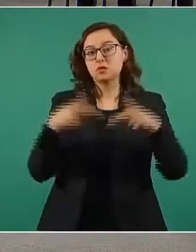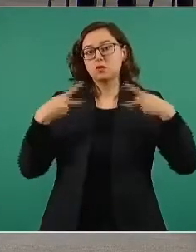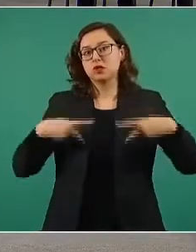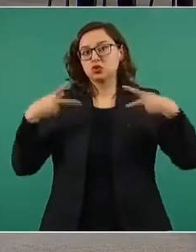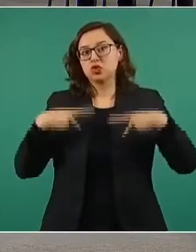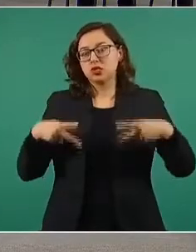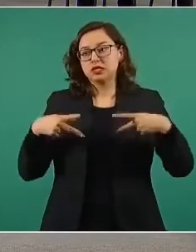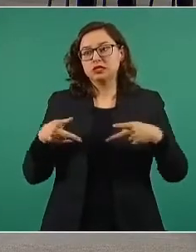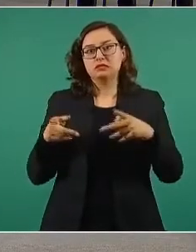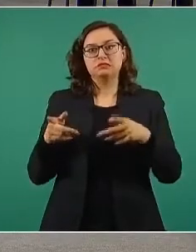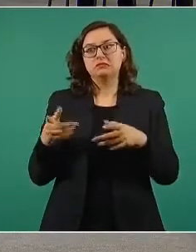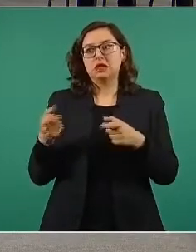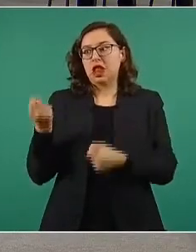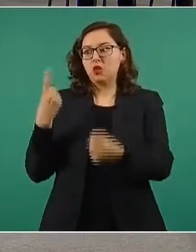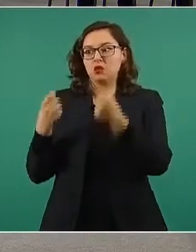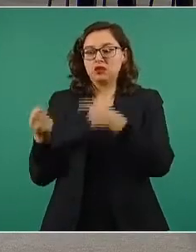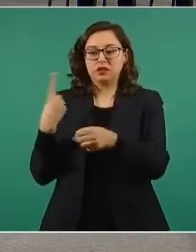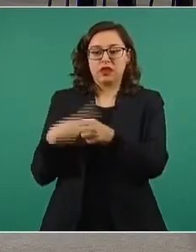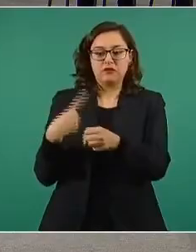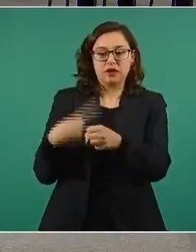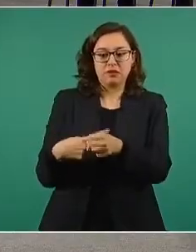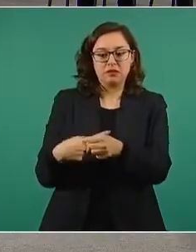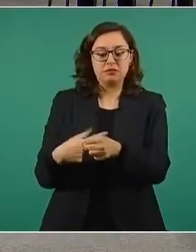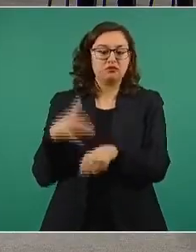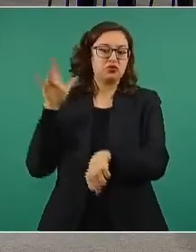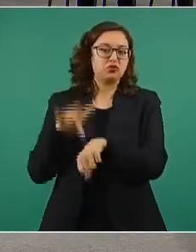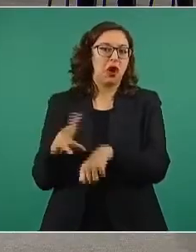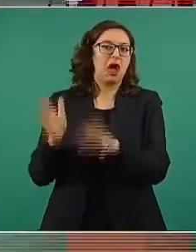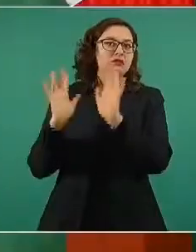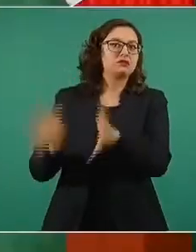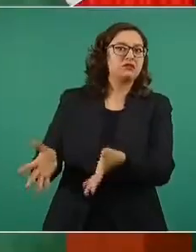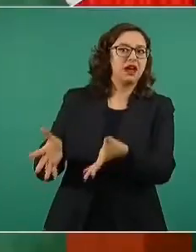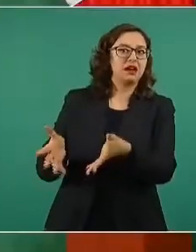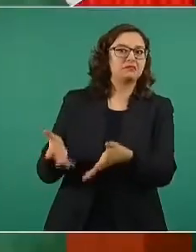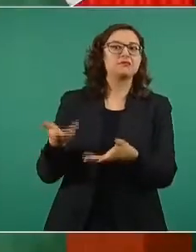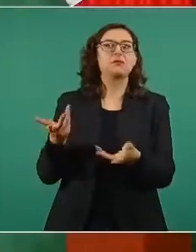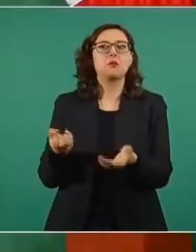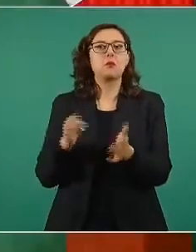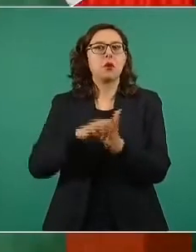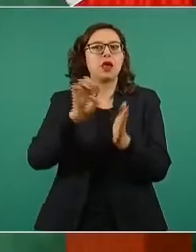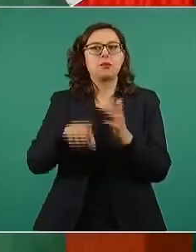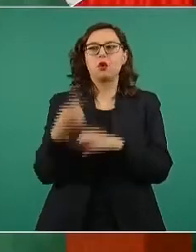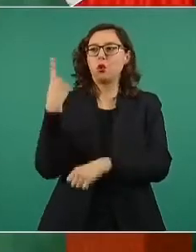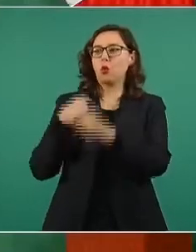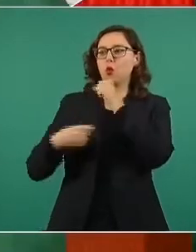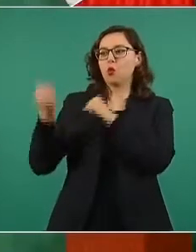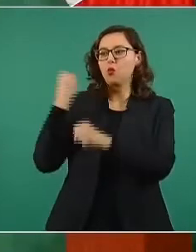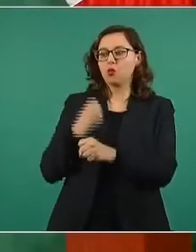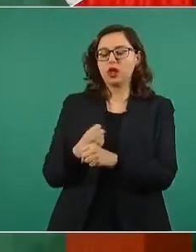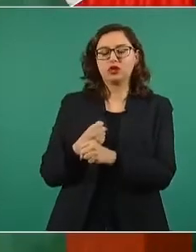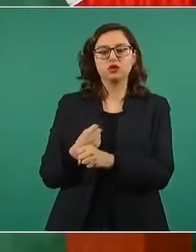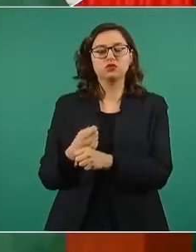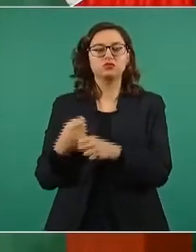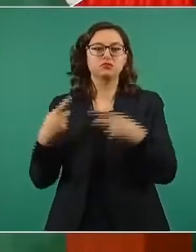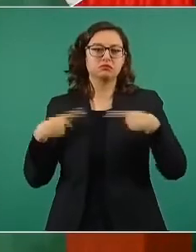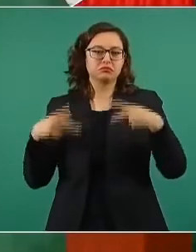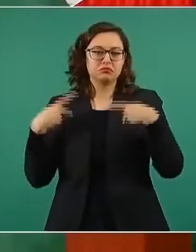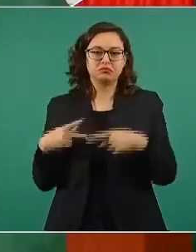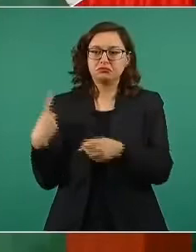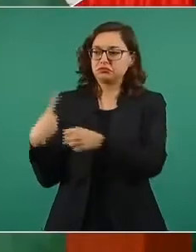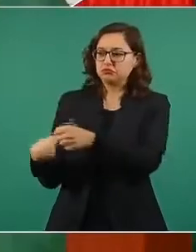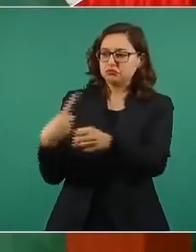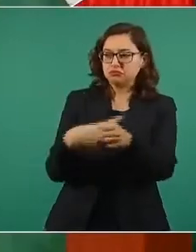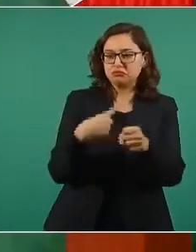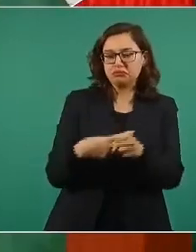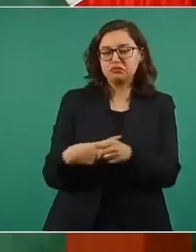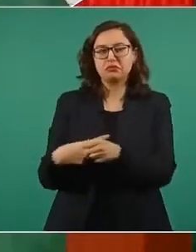Las personas que estuvieron gravemente enfermas durante 2020 mayormente fueron personas adultas